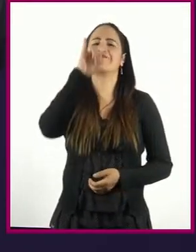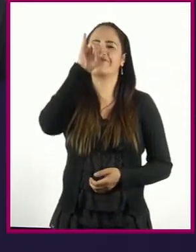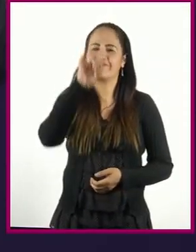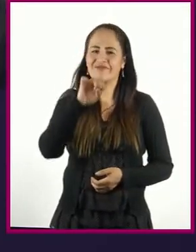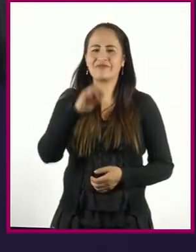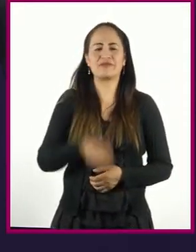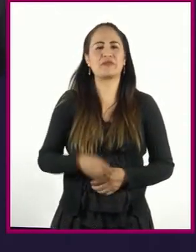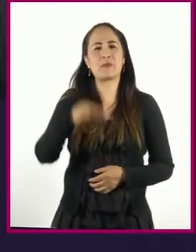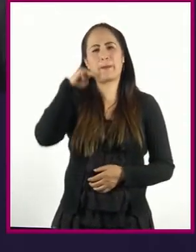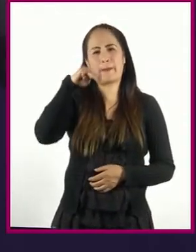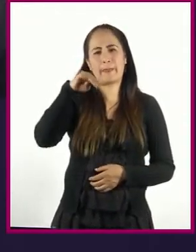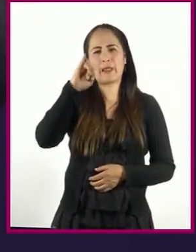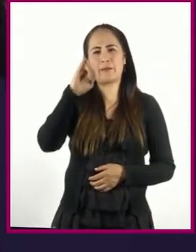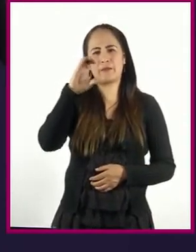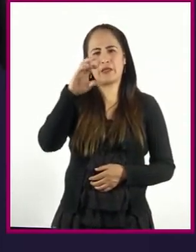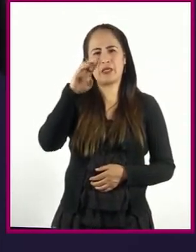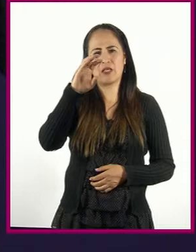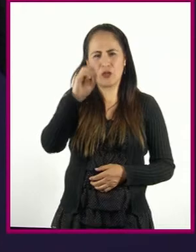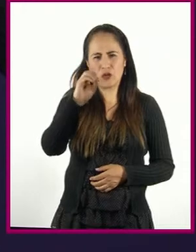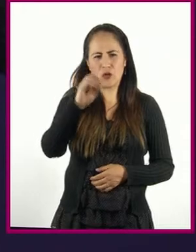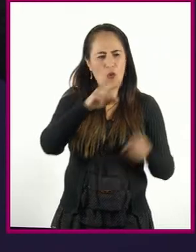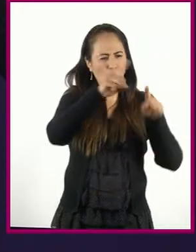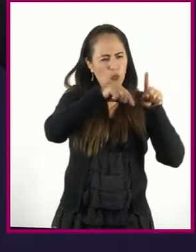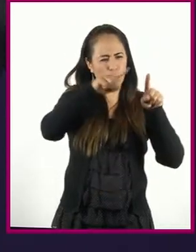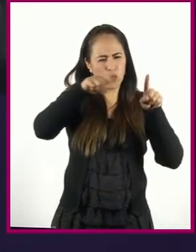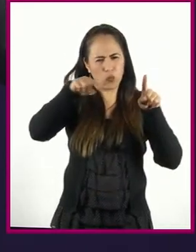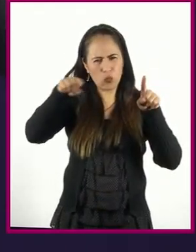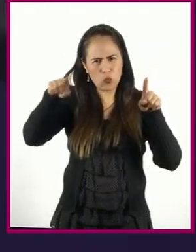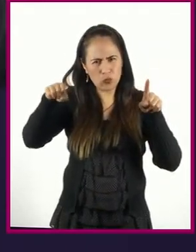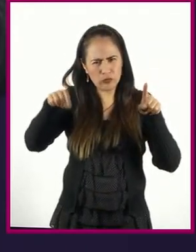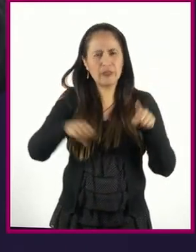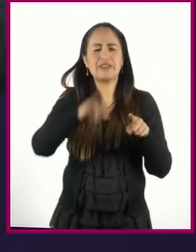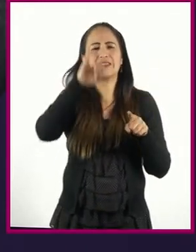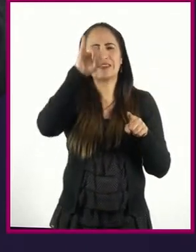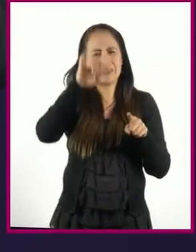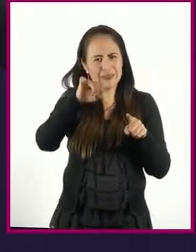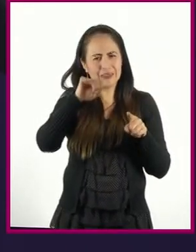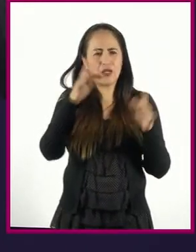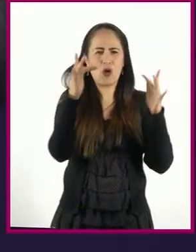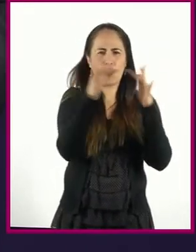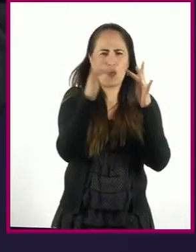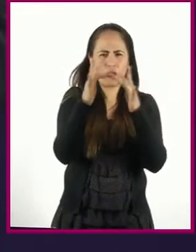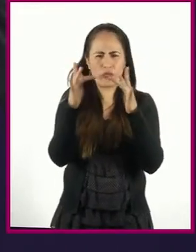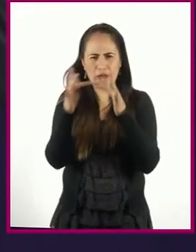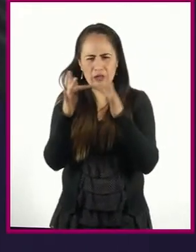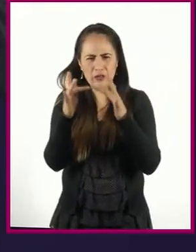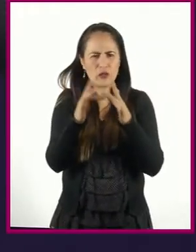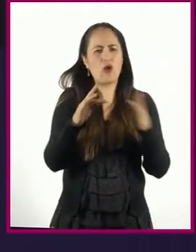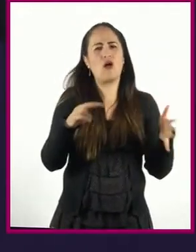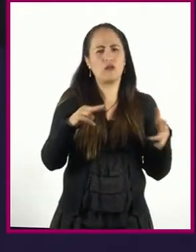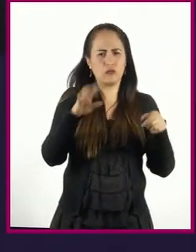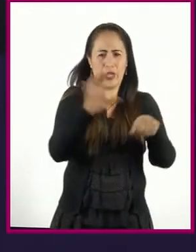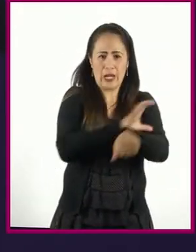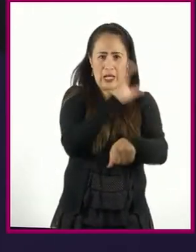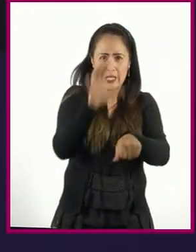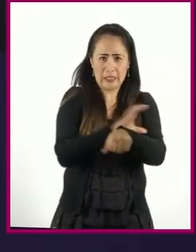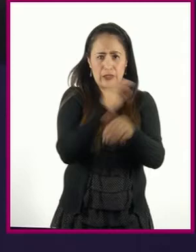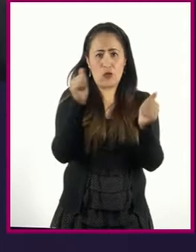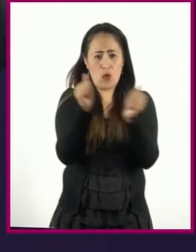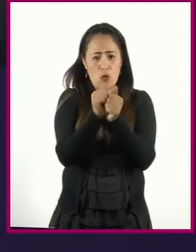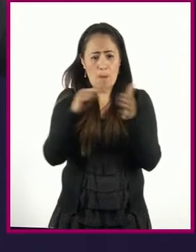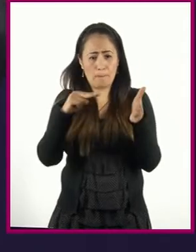las microondas son ondas electromagnéticas, resultado de la interacción de campos eléctricos y